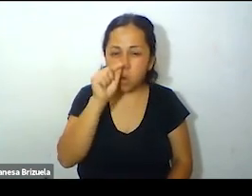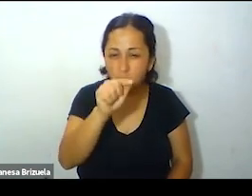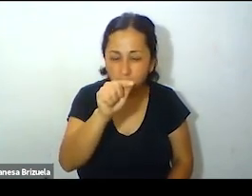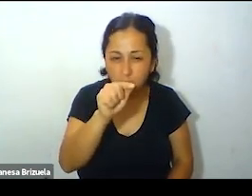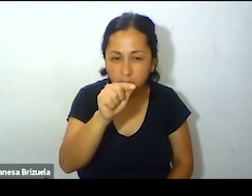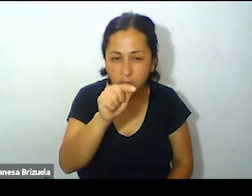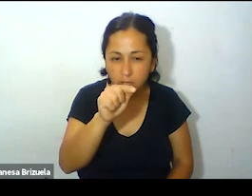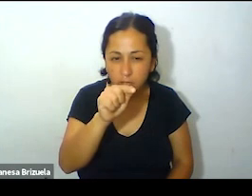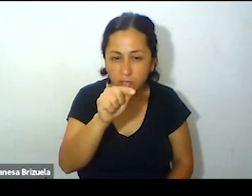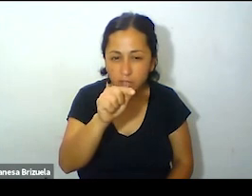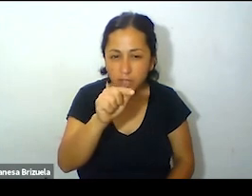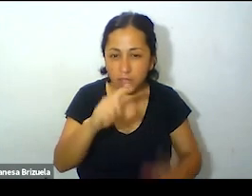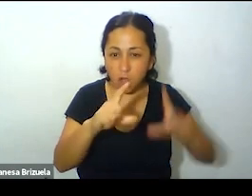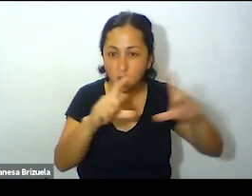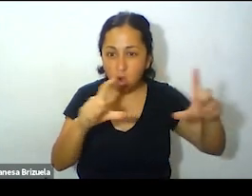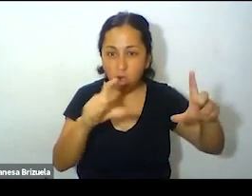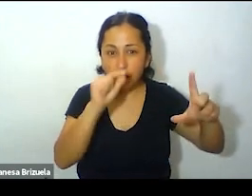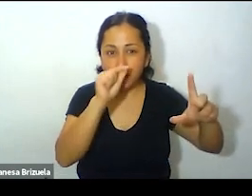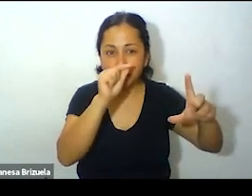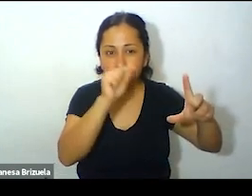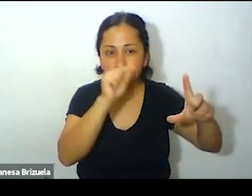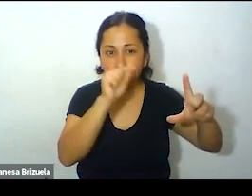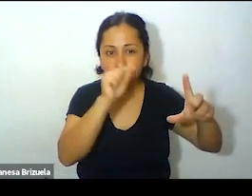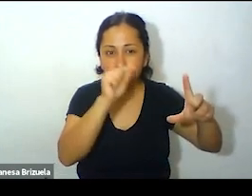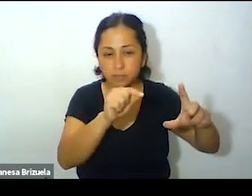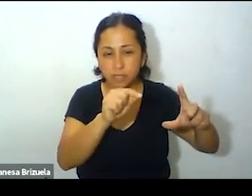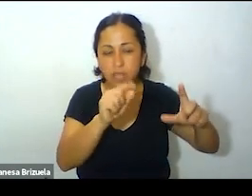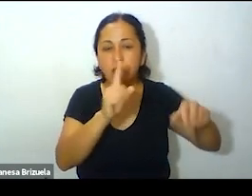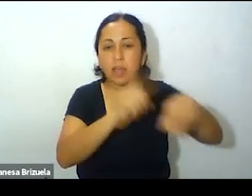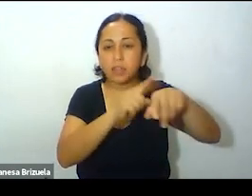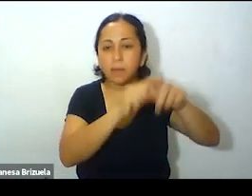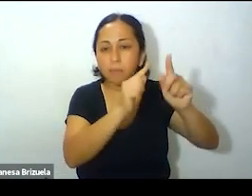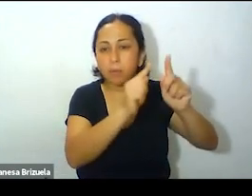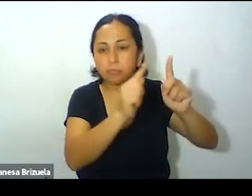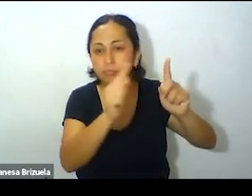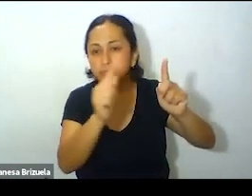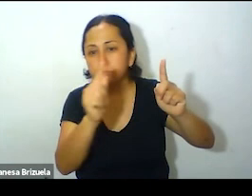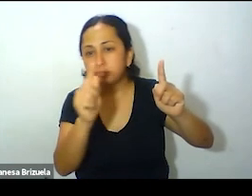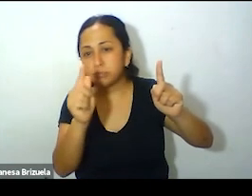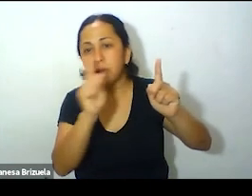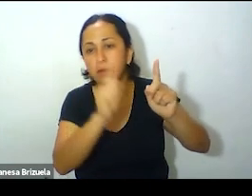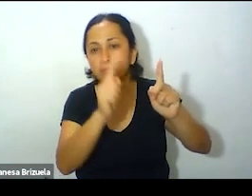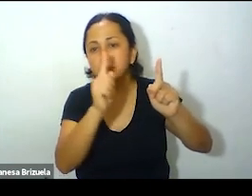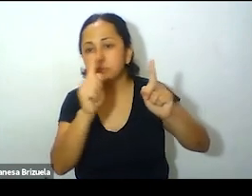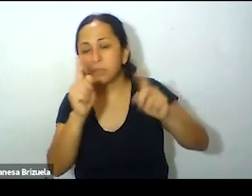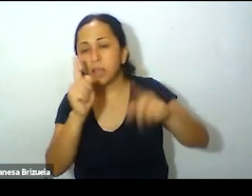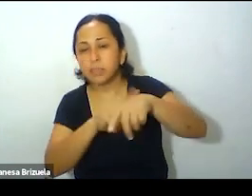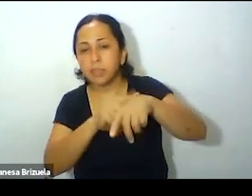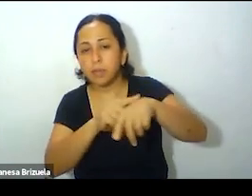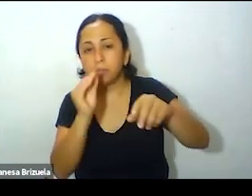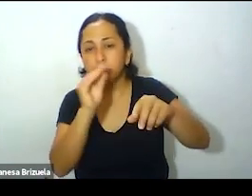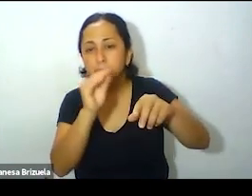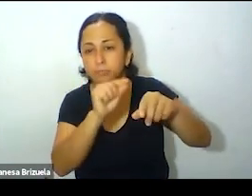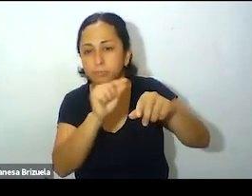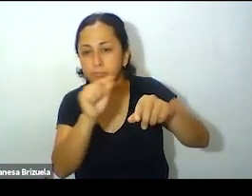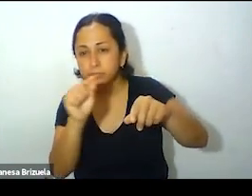la hoja y acá en esta parte le agrego la cantidad de tiempo que quiero que pase por cada diapositiva.